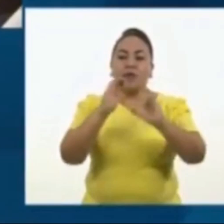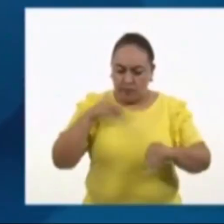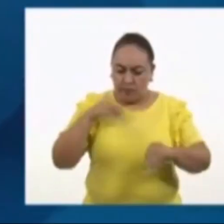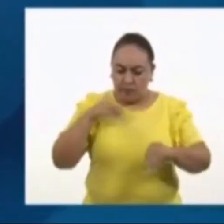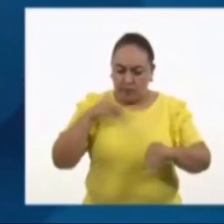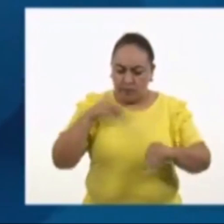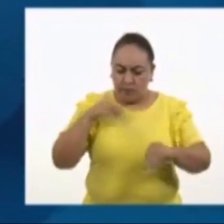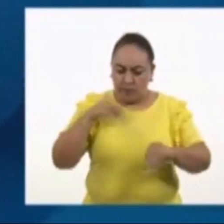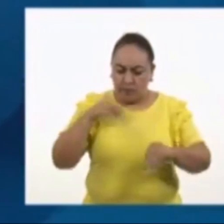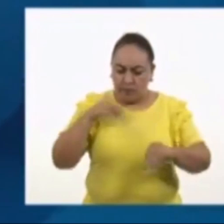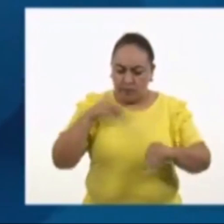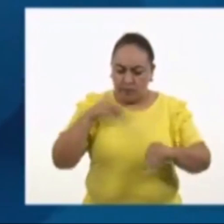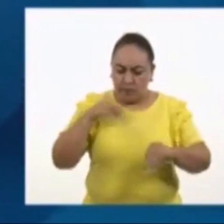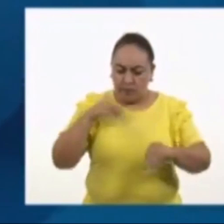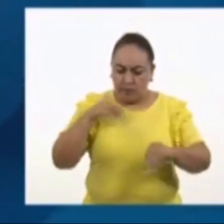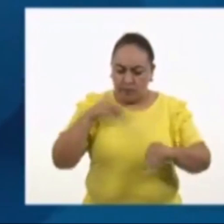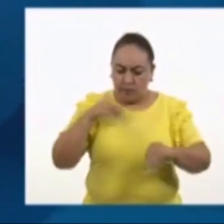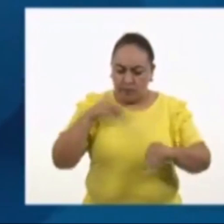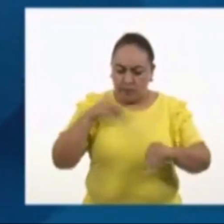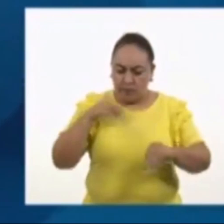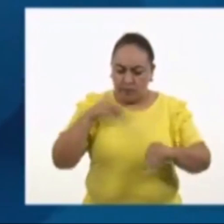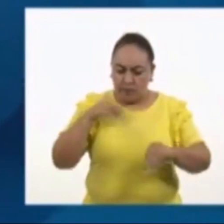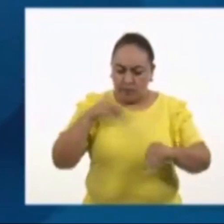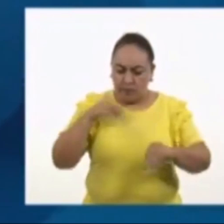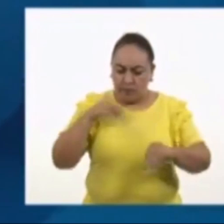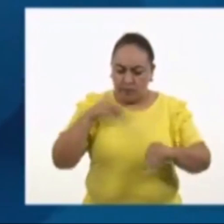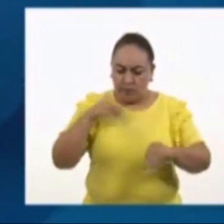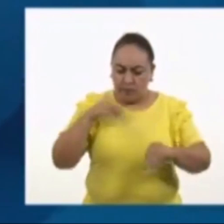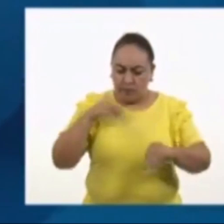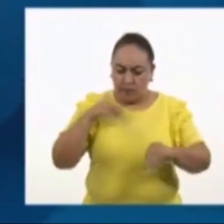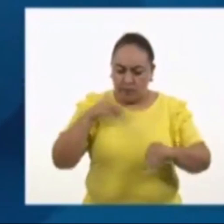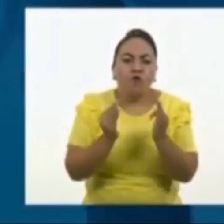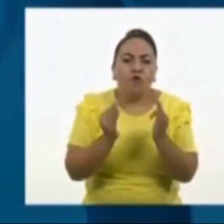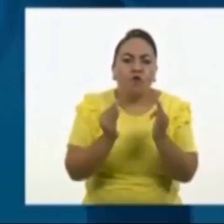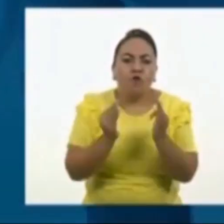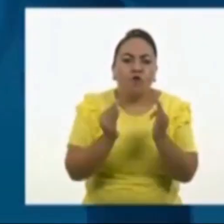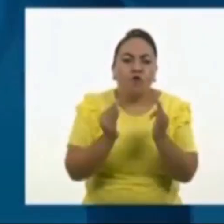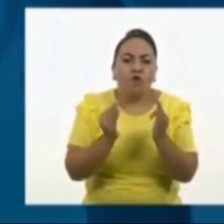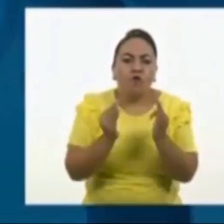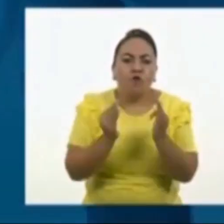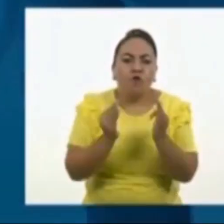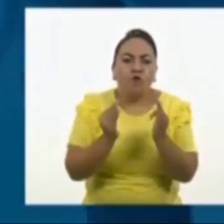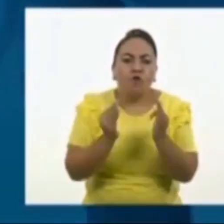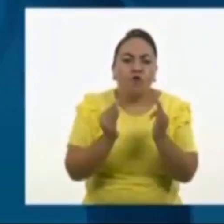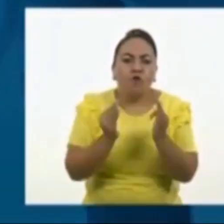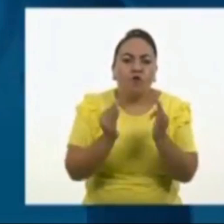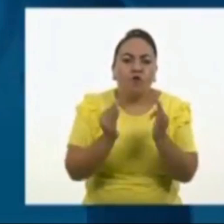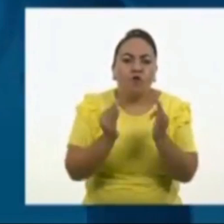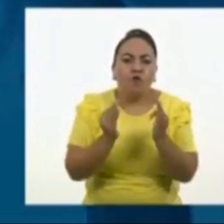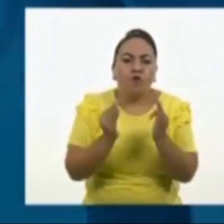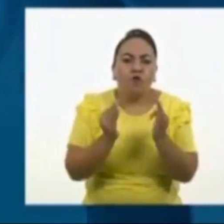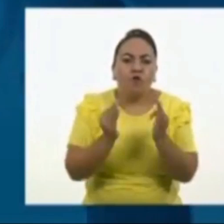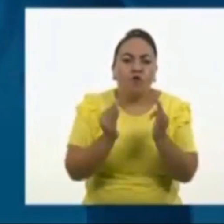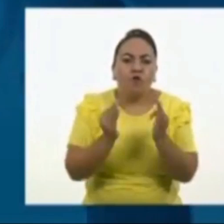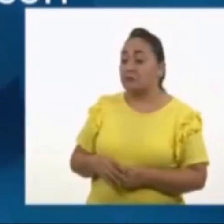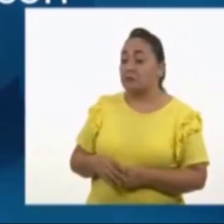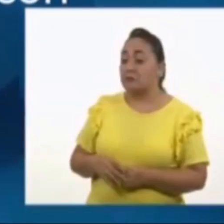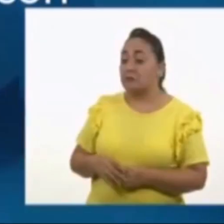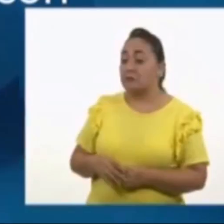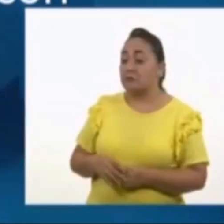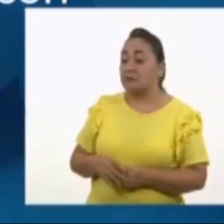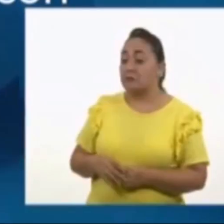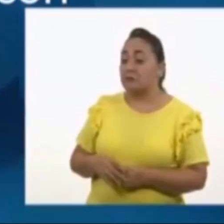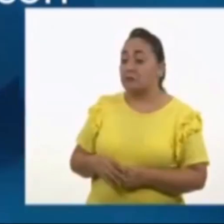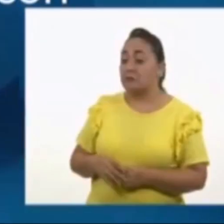podría ser cómo construir un huerto, qué materiales vamos a utilizar, cómo cuidarlo y mantenerlo. Lo primero que tenemos que hacer es tener